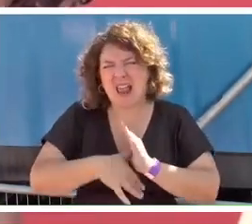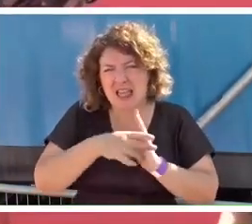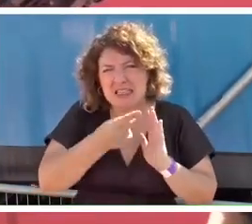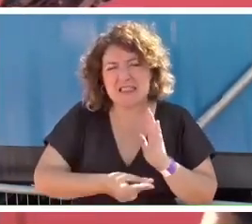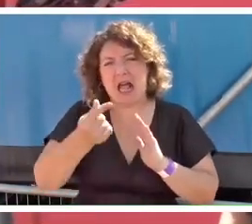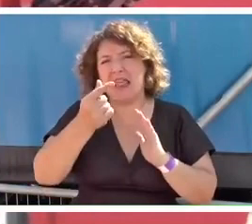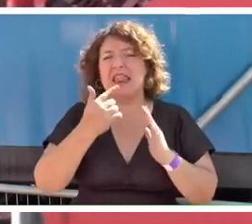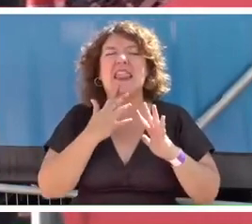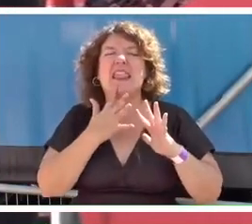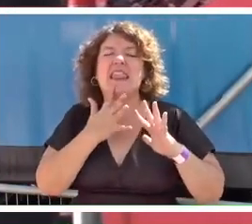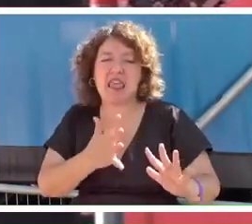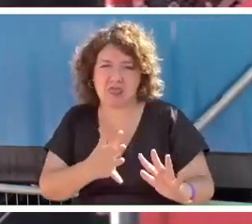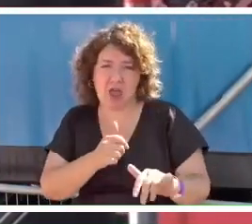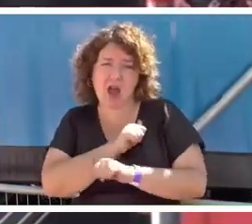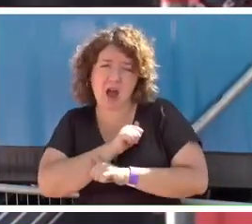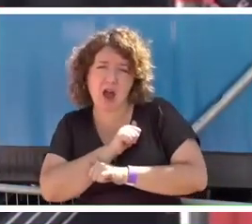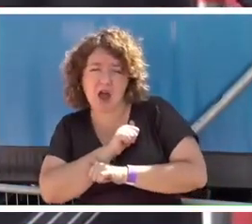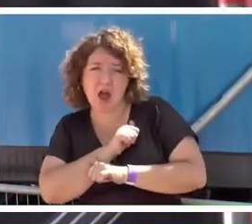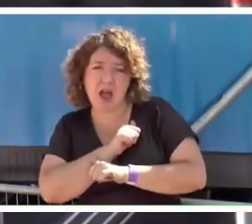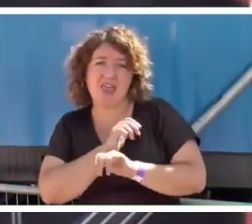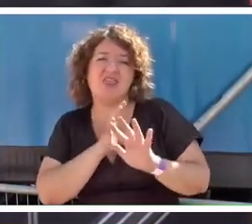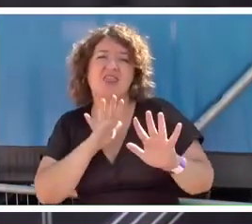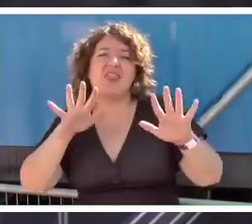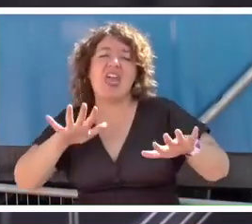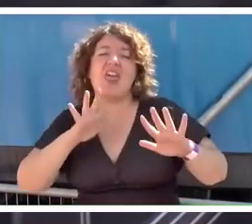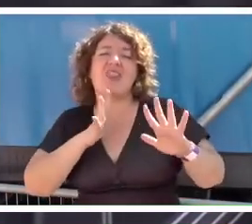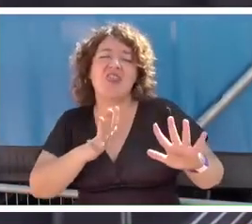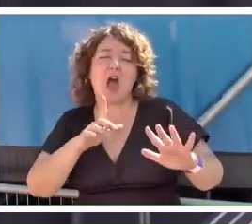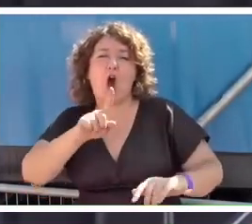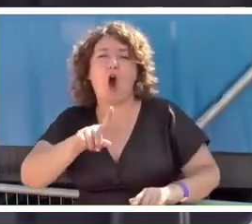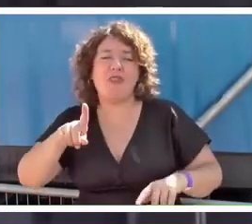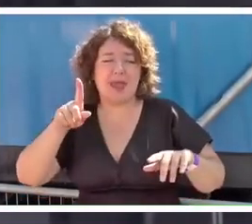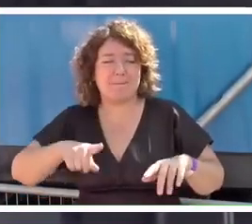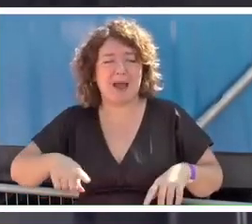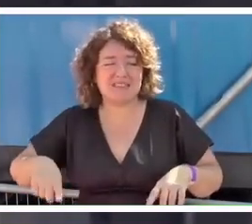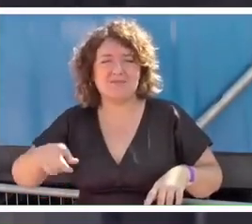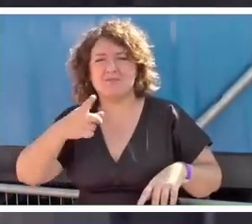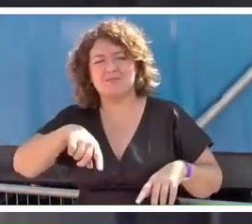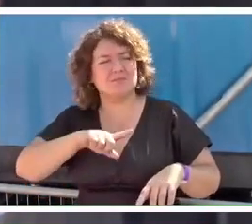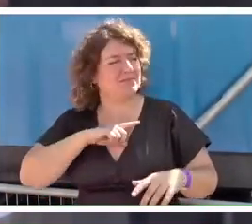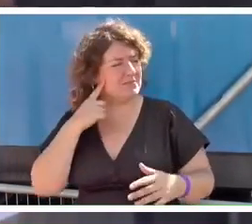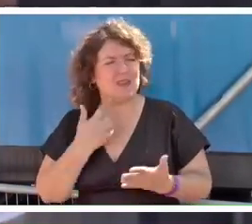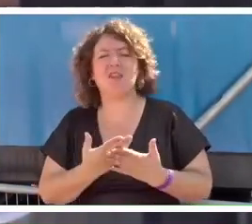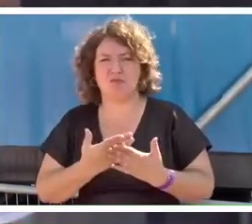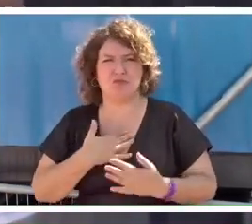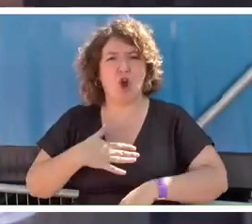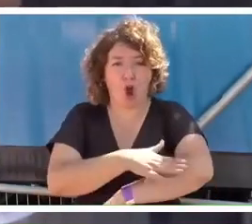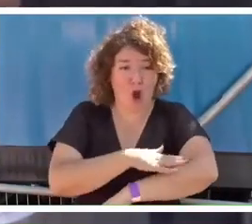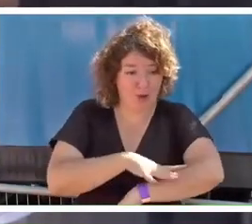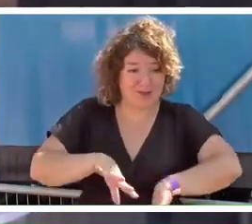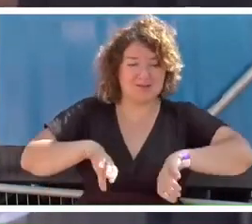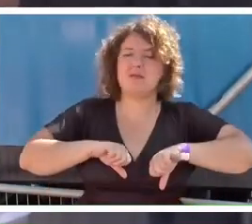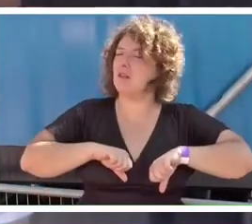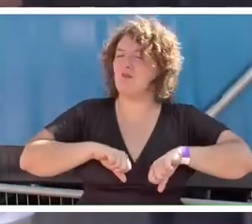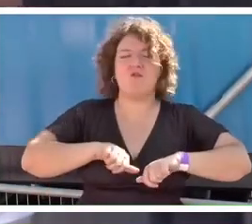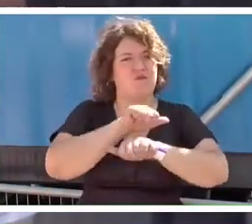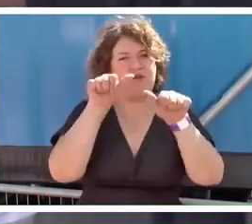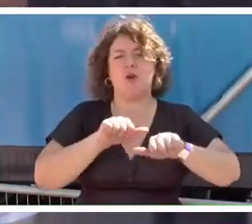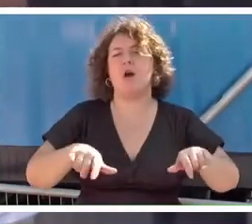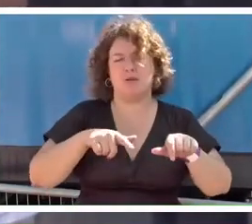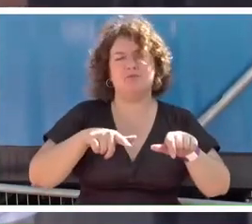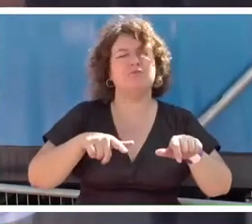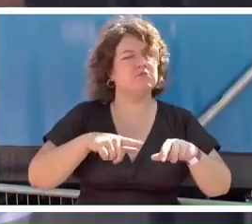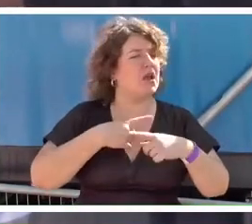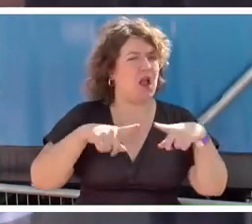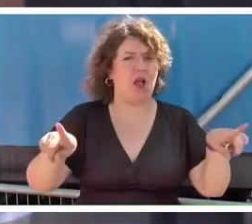menos que 10 años y 11 meses, hoy les hemos demostrado que podemos gobernar mejor y ahora ya